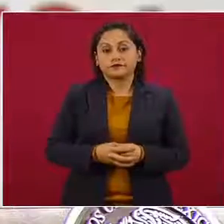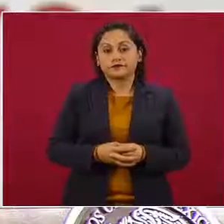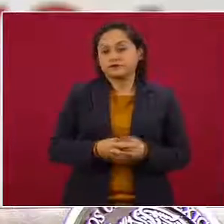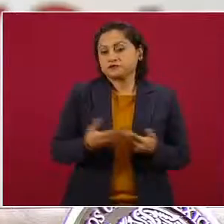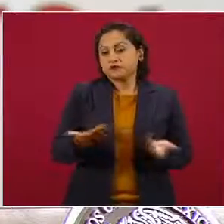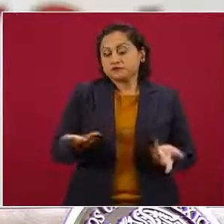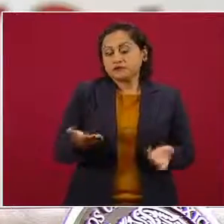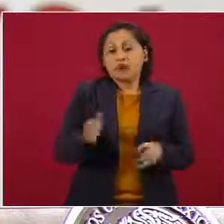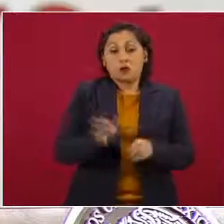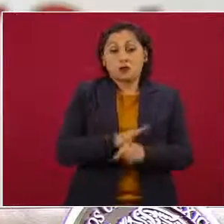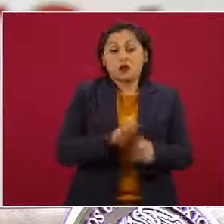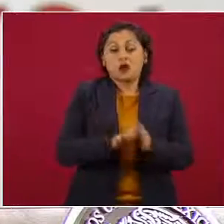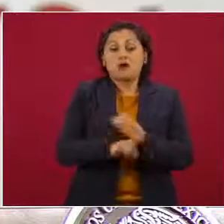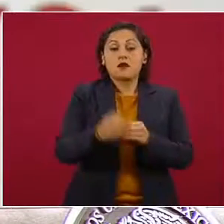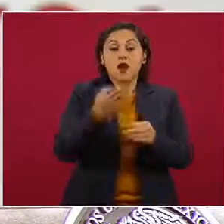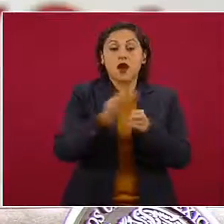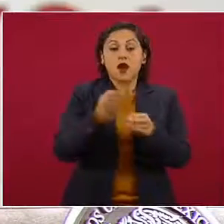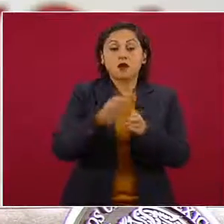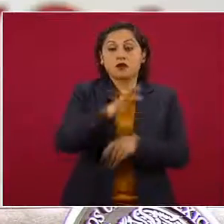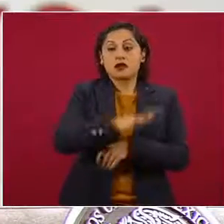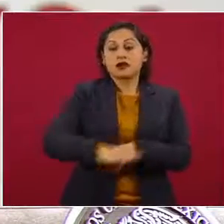protesten y